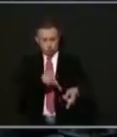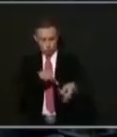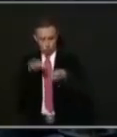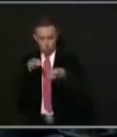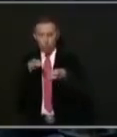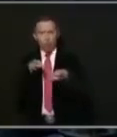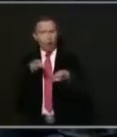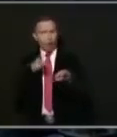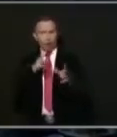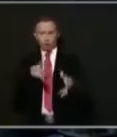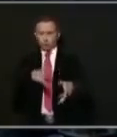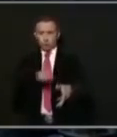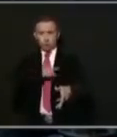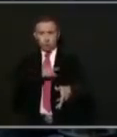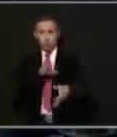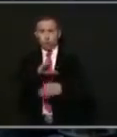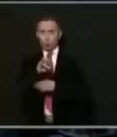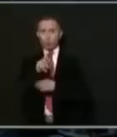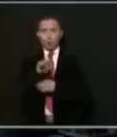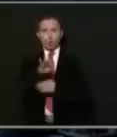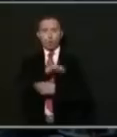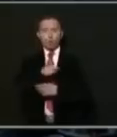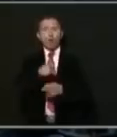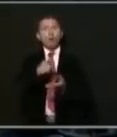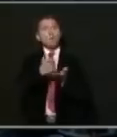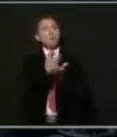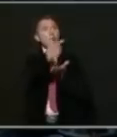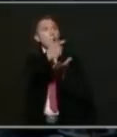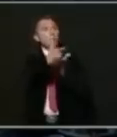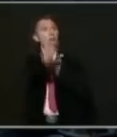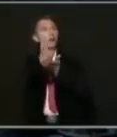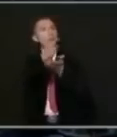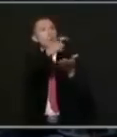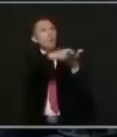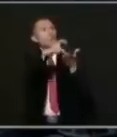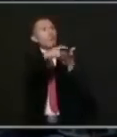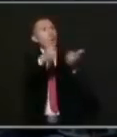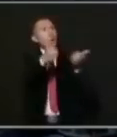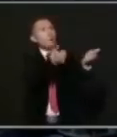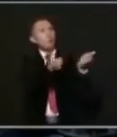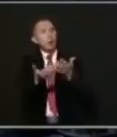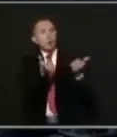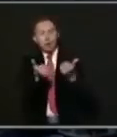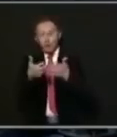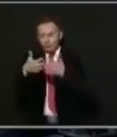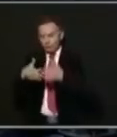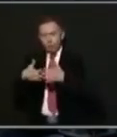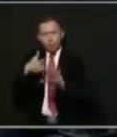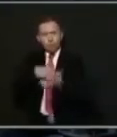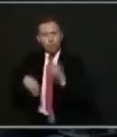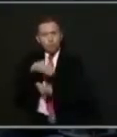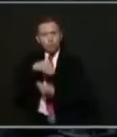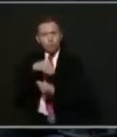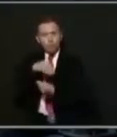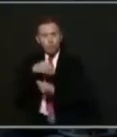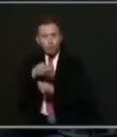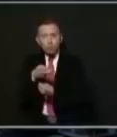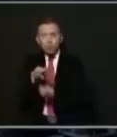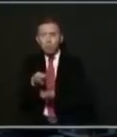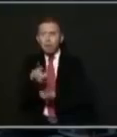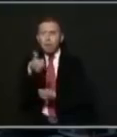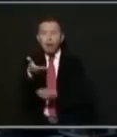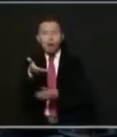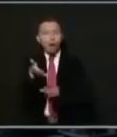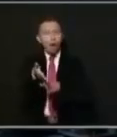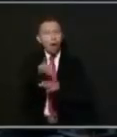abastecer las 6 refinerías que tenemos en el país. Nunca había estado el país